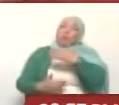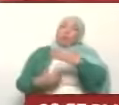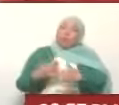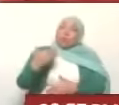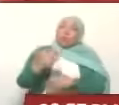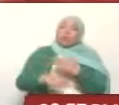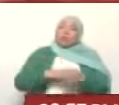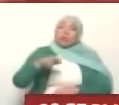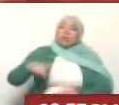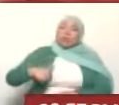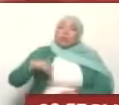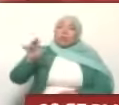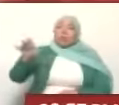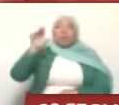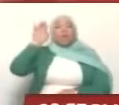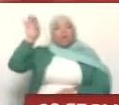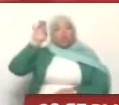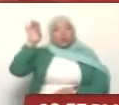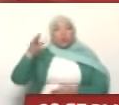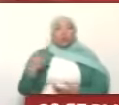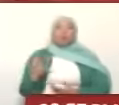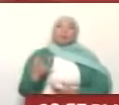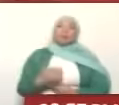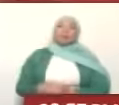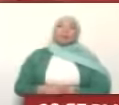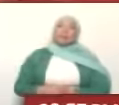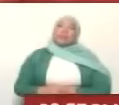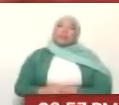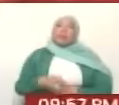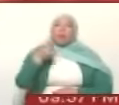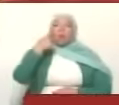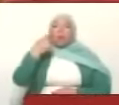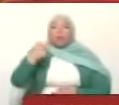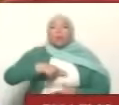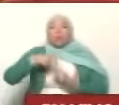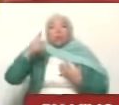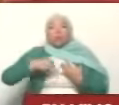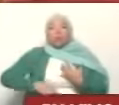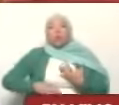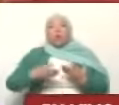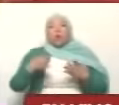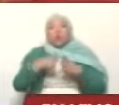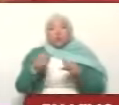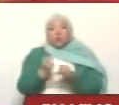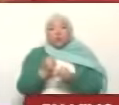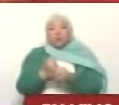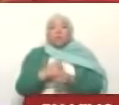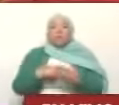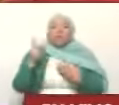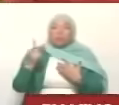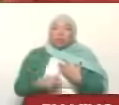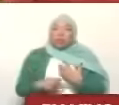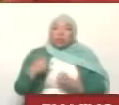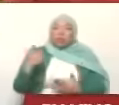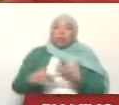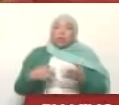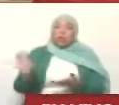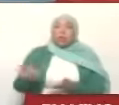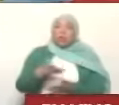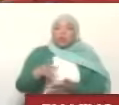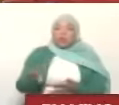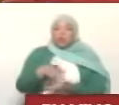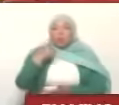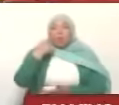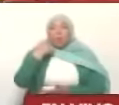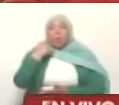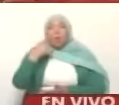también en el futuro. Y hemos visto en este programa muchísimas propuestas de canciones y